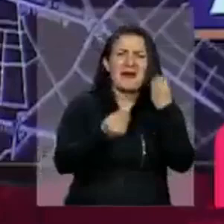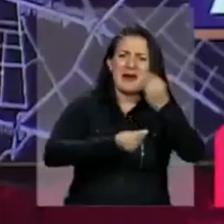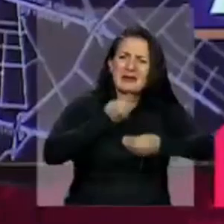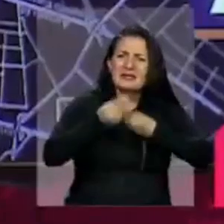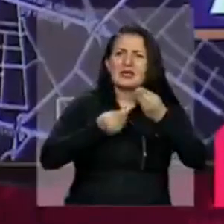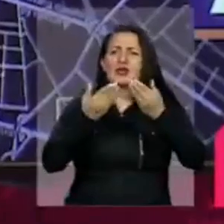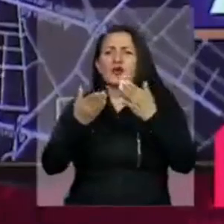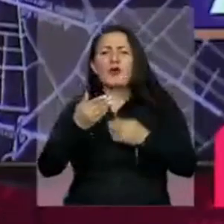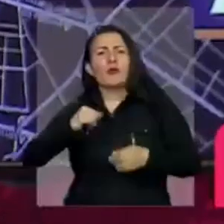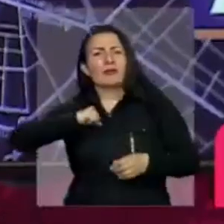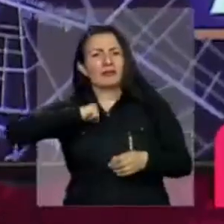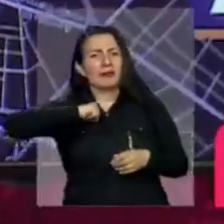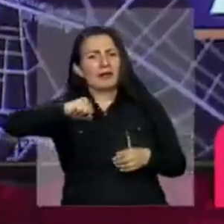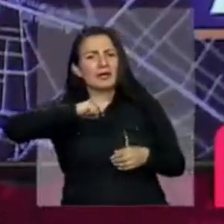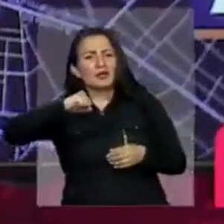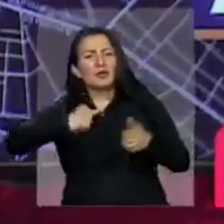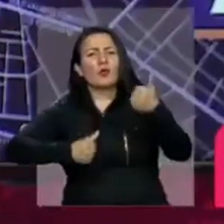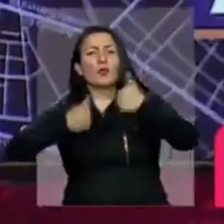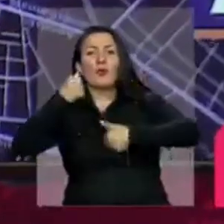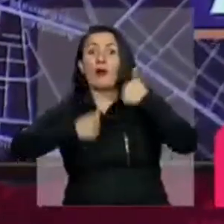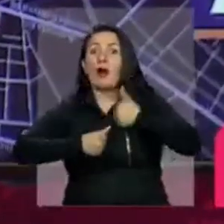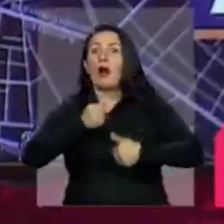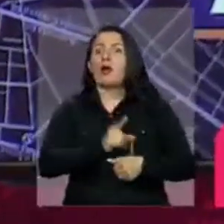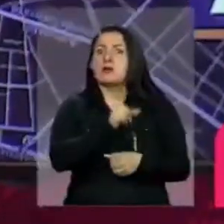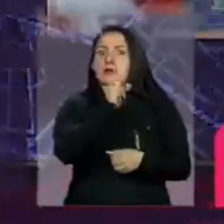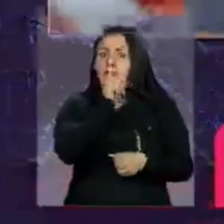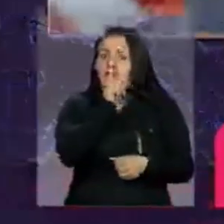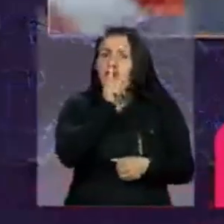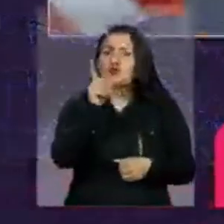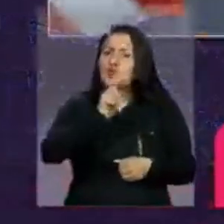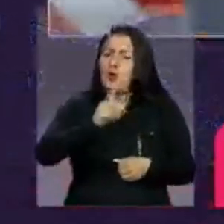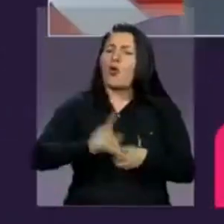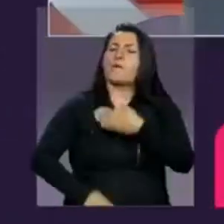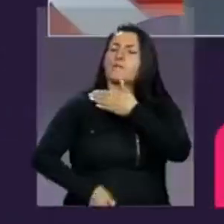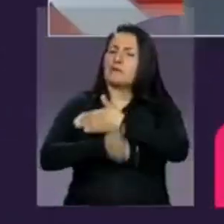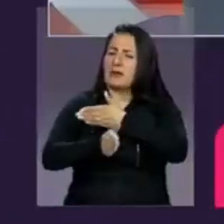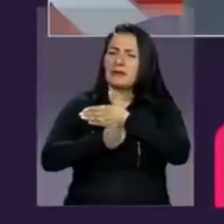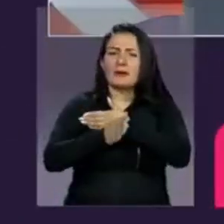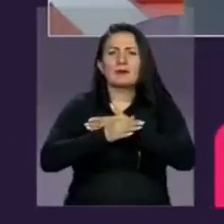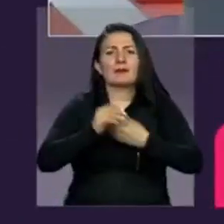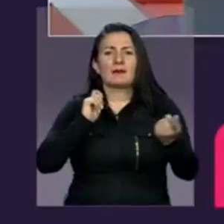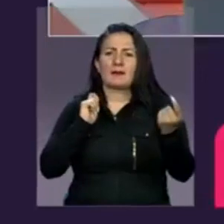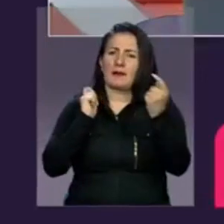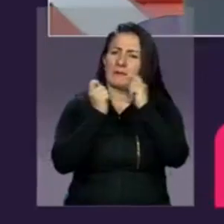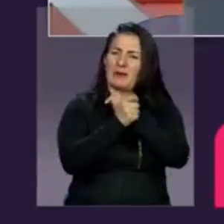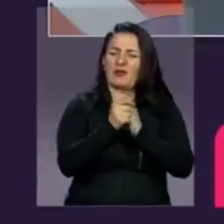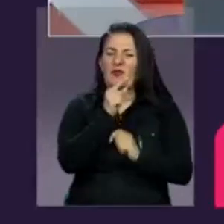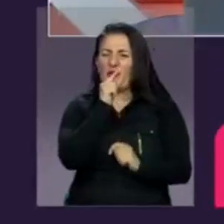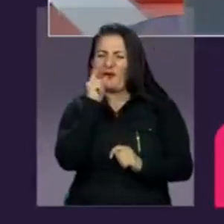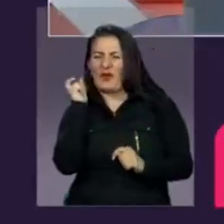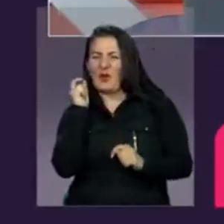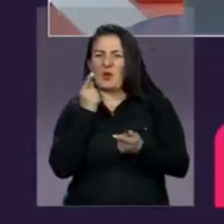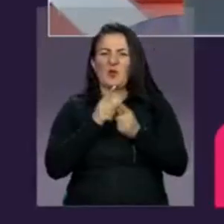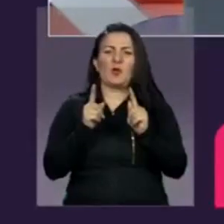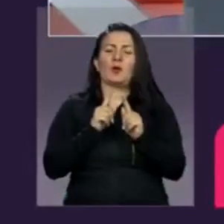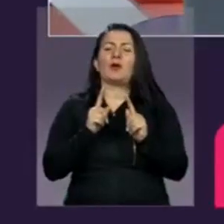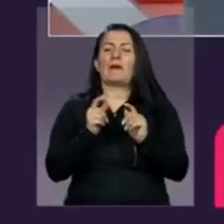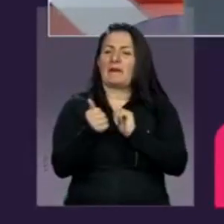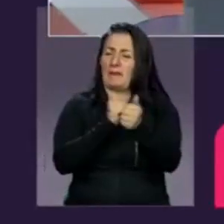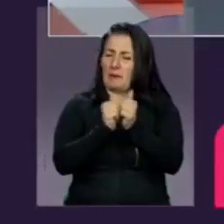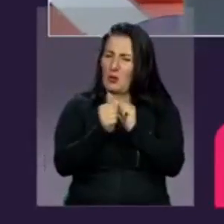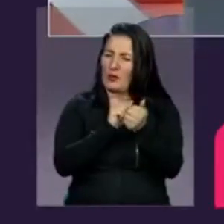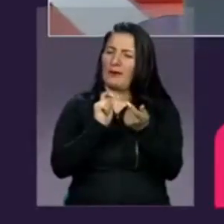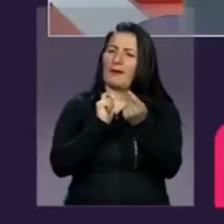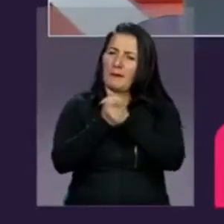que tienen derecho, que no se queden calladas y empezar a cambiar esa parte como fea y oscura que tiene el deporte